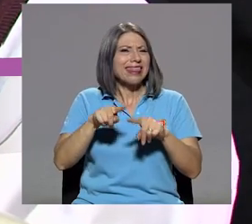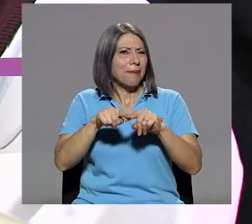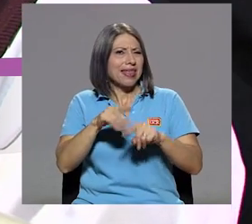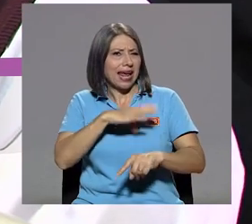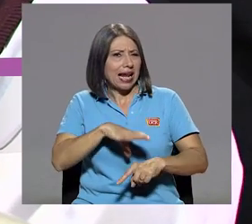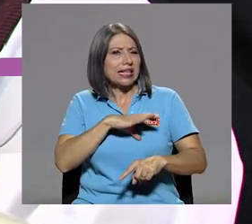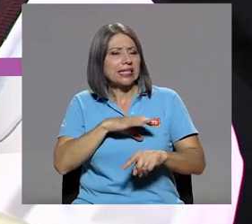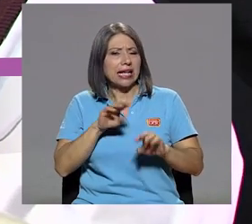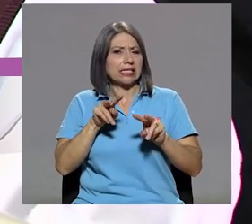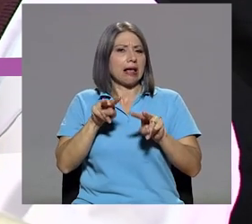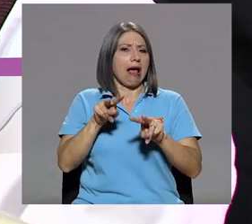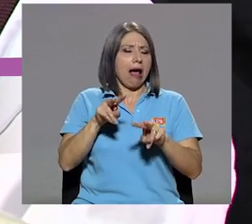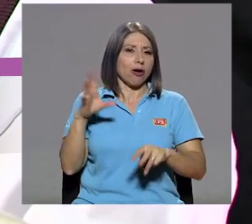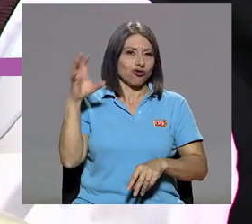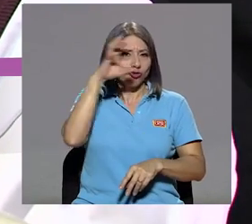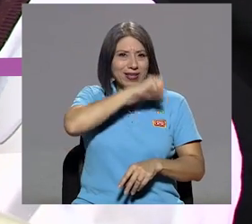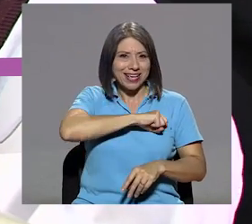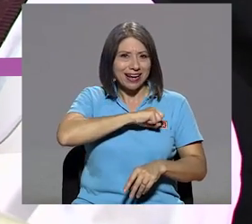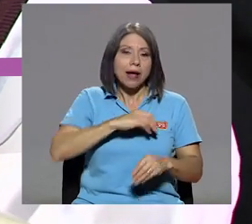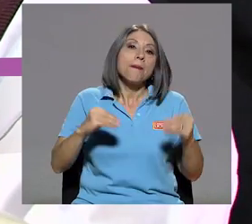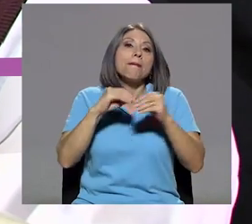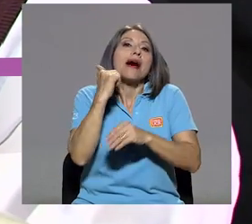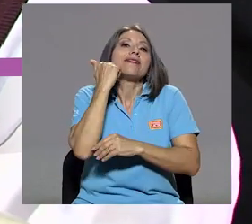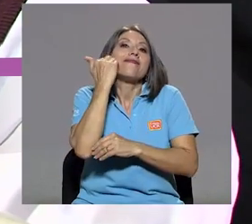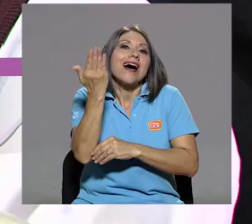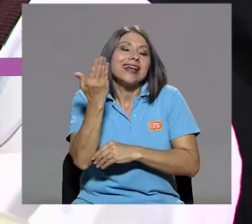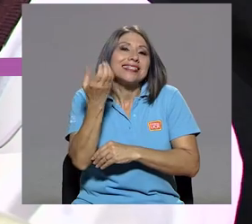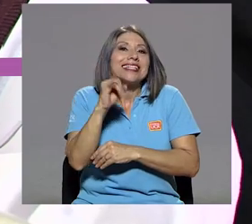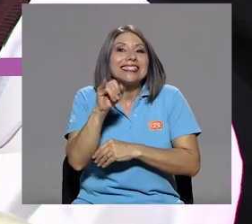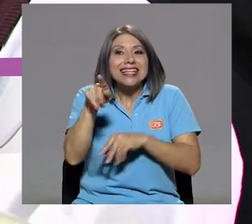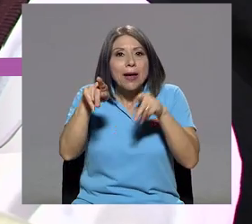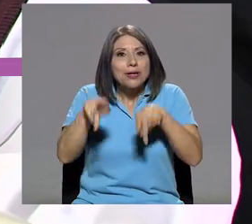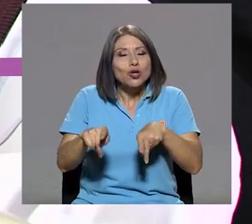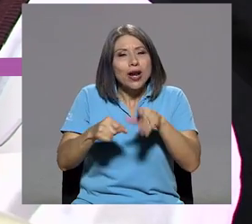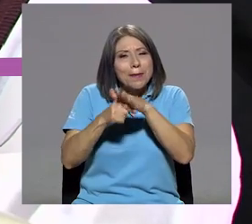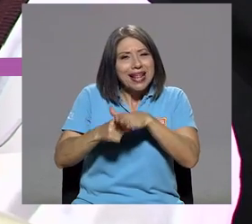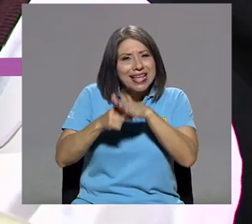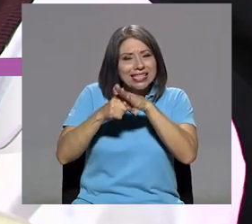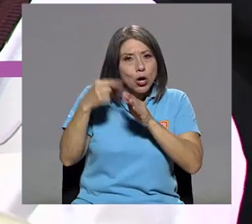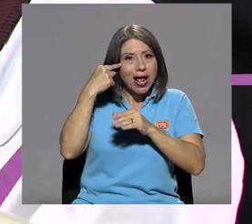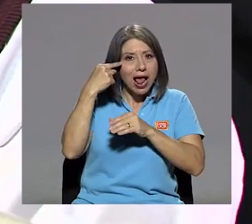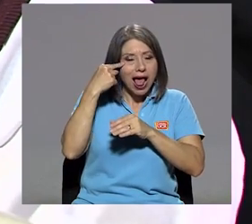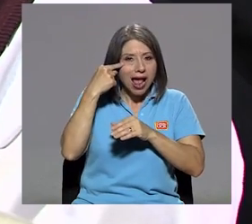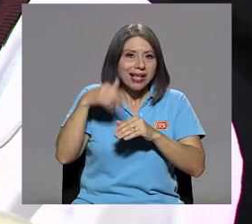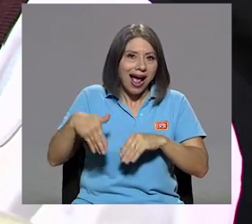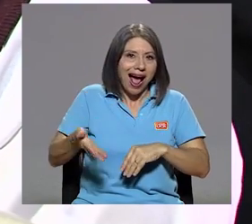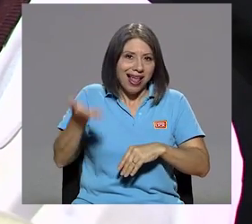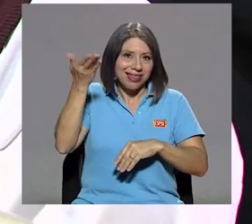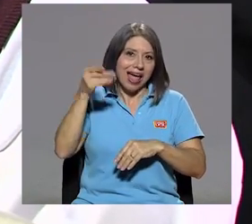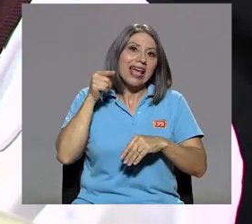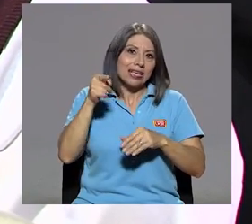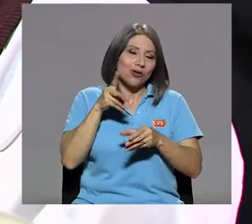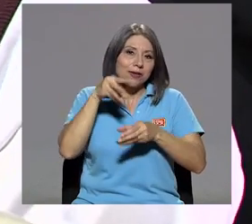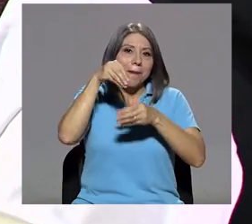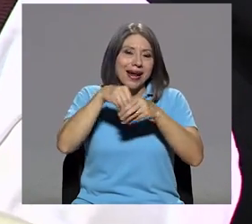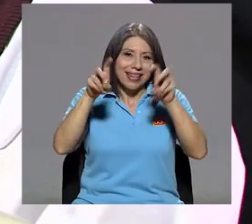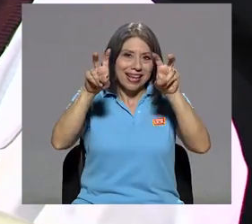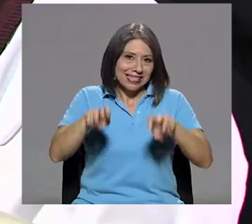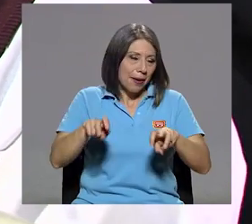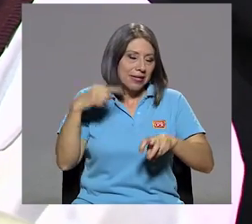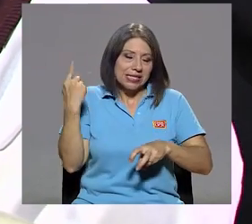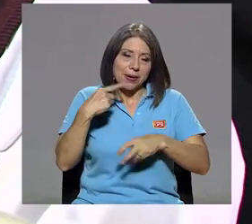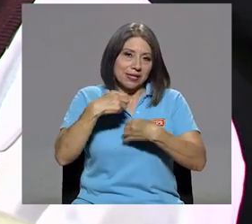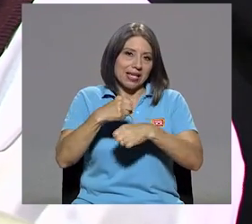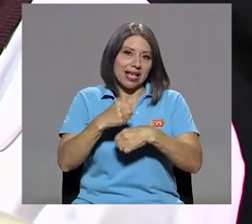nervio, sospechar. Por supuesto, mucho más fácil si el paciente ya de por sí tiene la presión intraocular alta, que es parte del examen que se hace de rutina